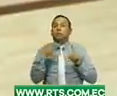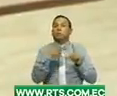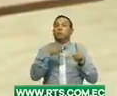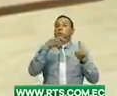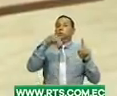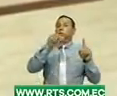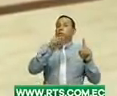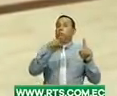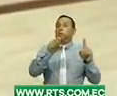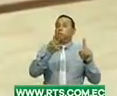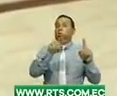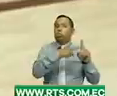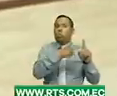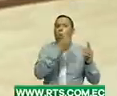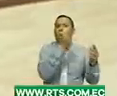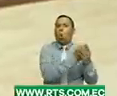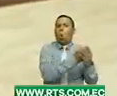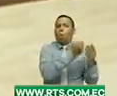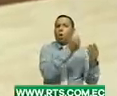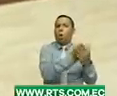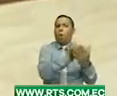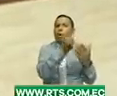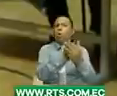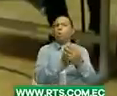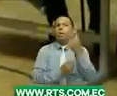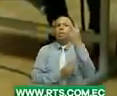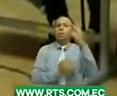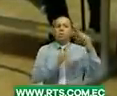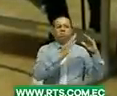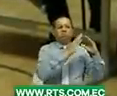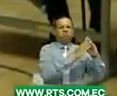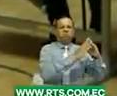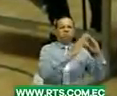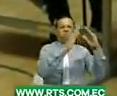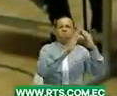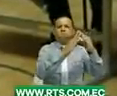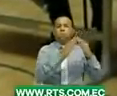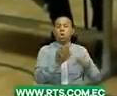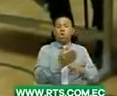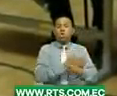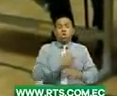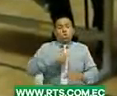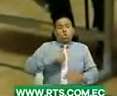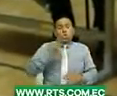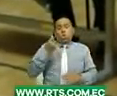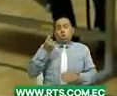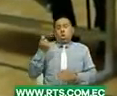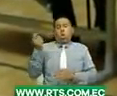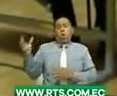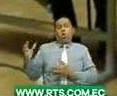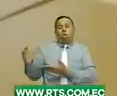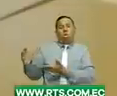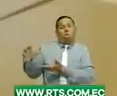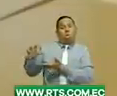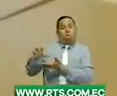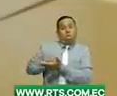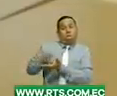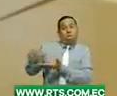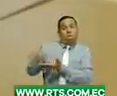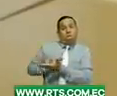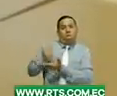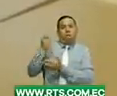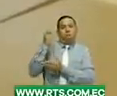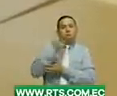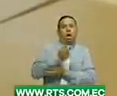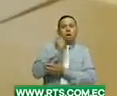dos bienes inmuebles con créditos hipotecarios, supuestamente precancelados con fondos de cuentas de terceros. También